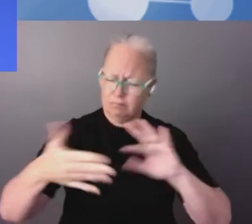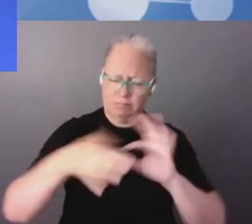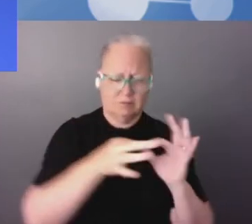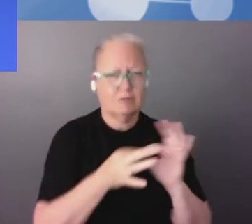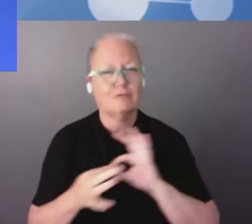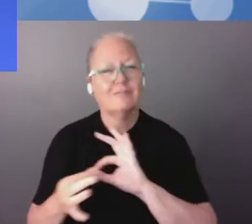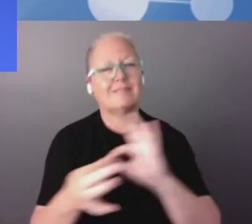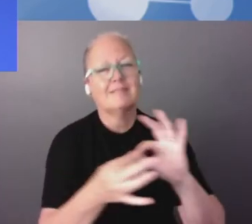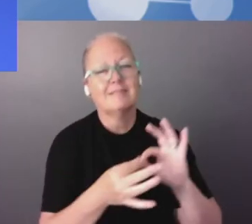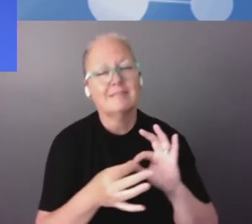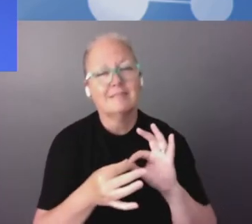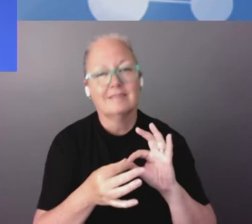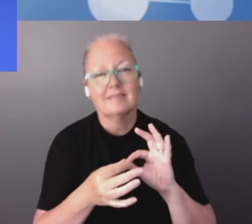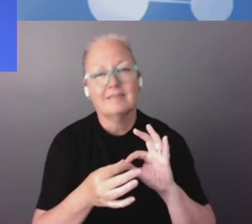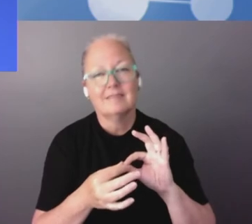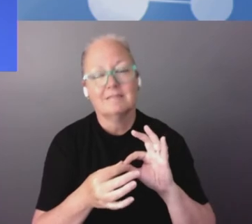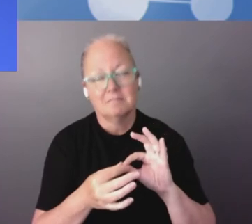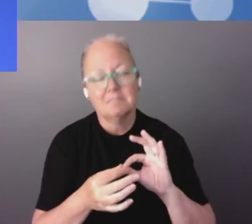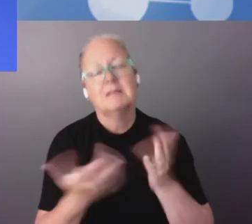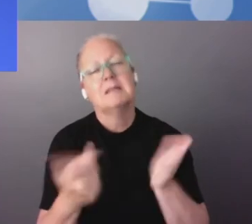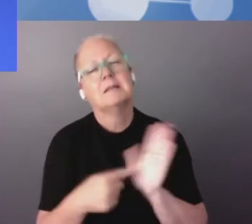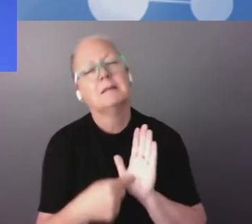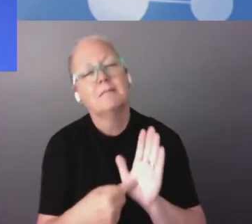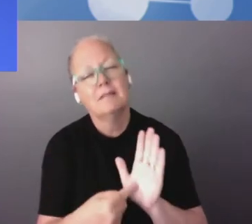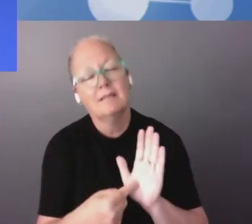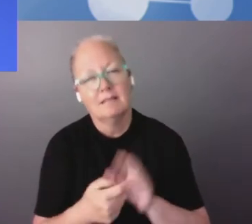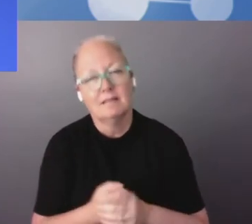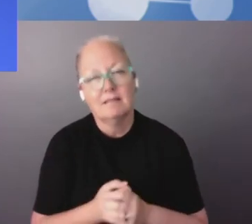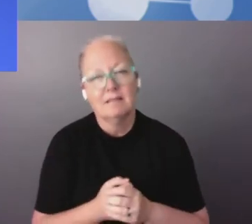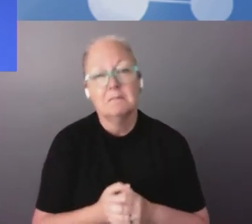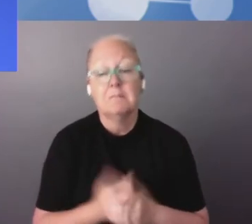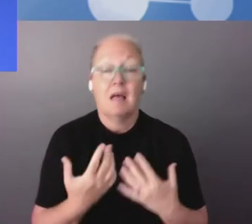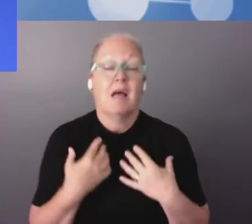Y lo vivimos en todas las áreas de nuestra vida, en el